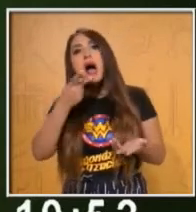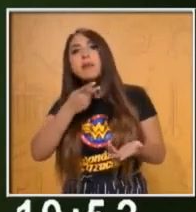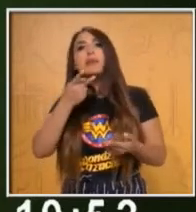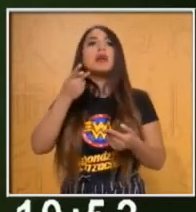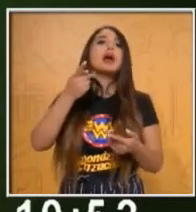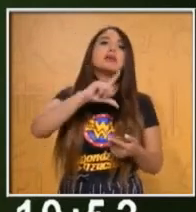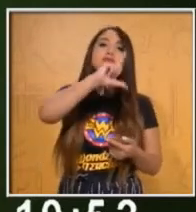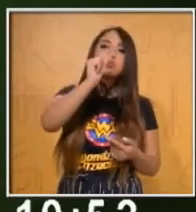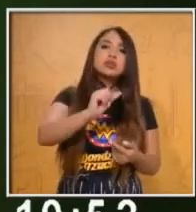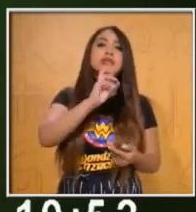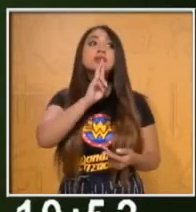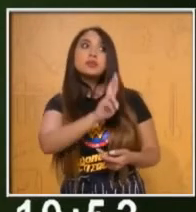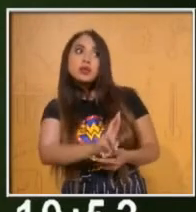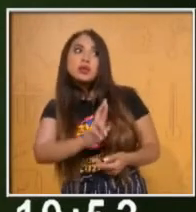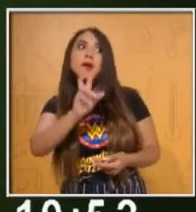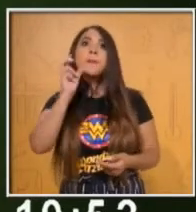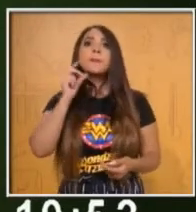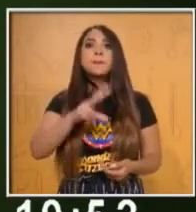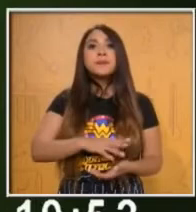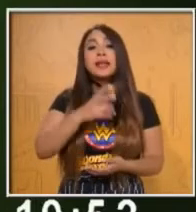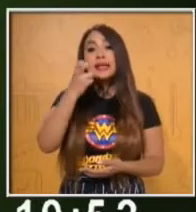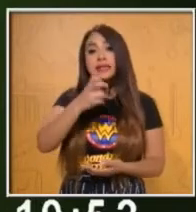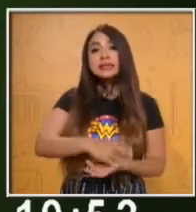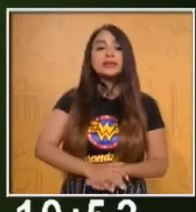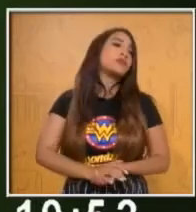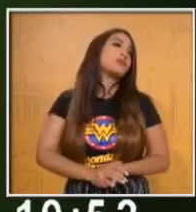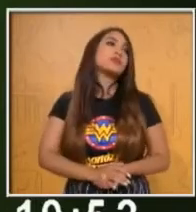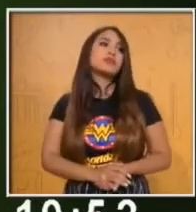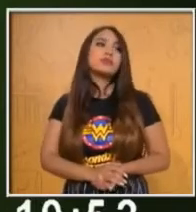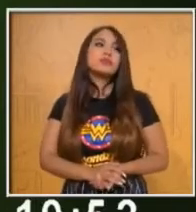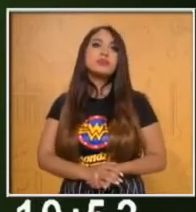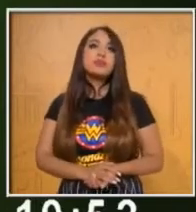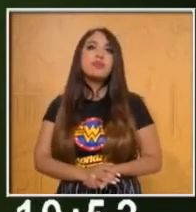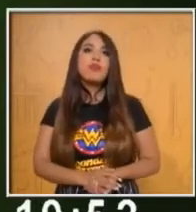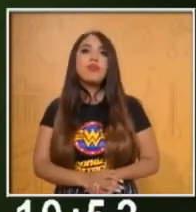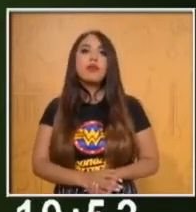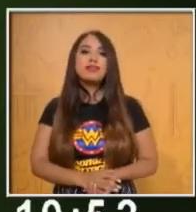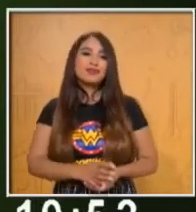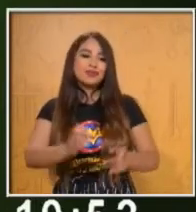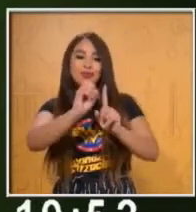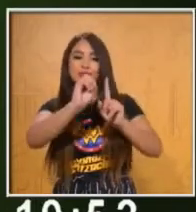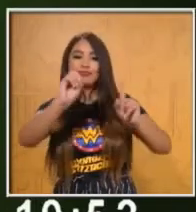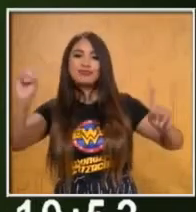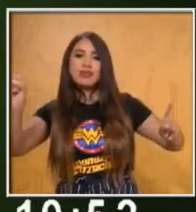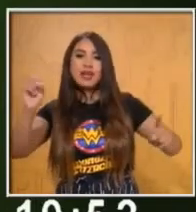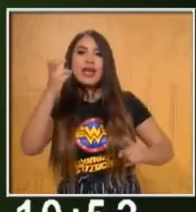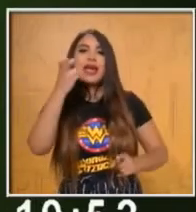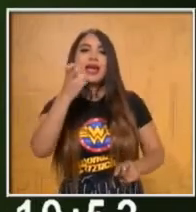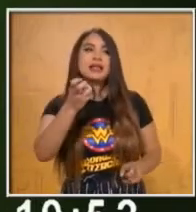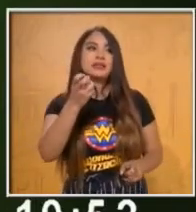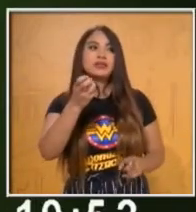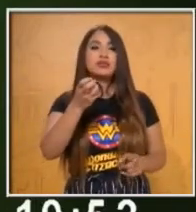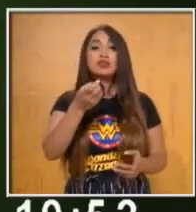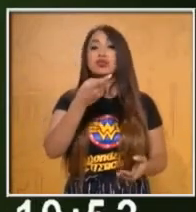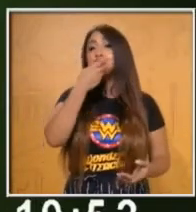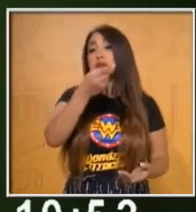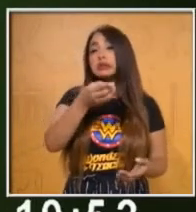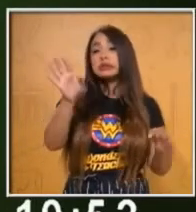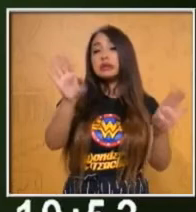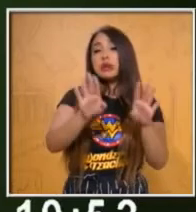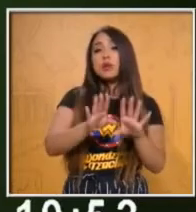Ok, entonces estos guiones, maestra, son, como dice ahí, la raya de diálogo, ¿verdad? El guión nos indica lo que